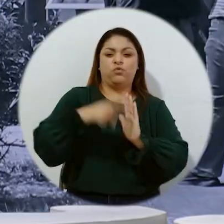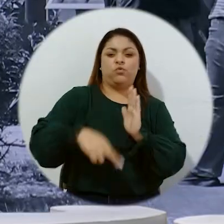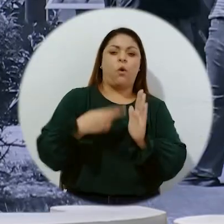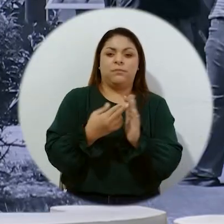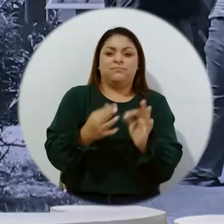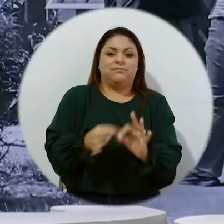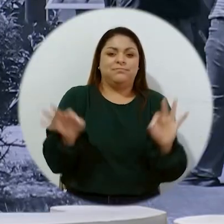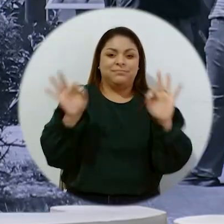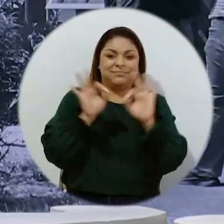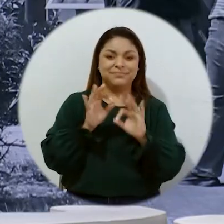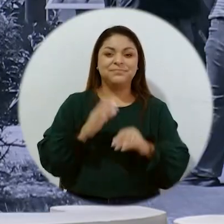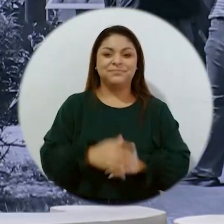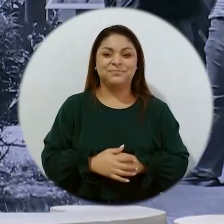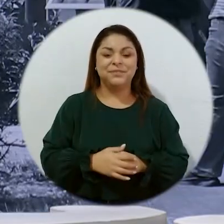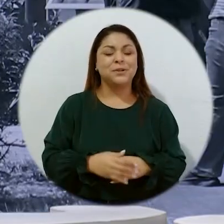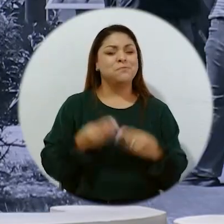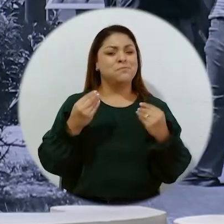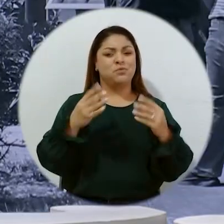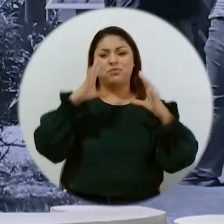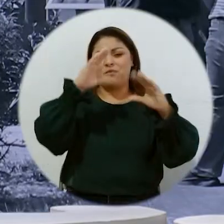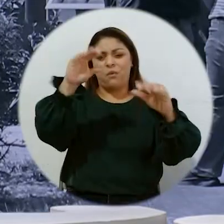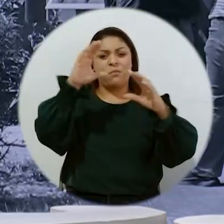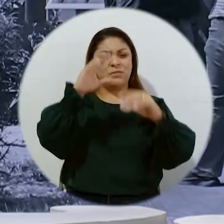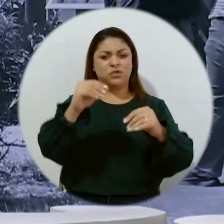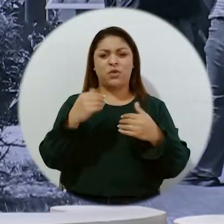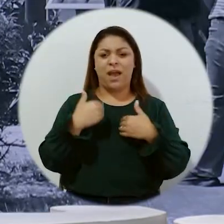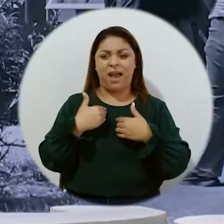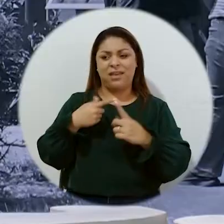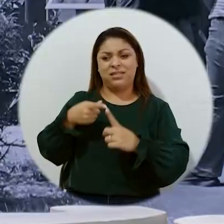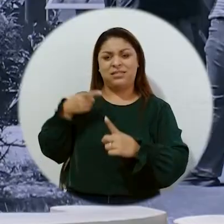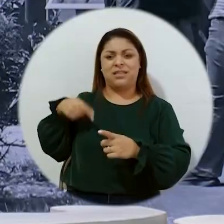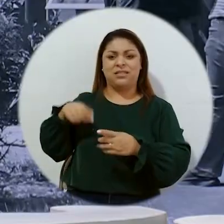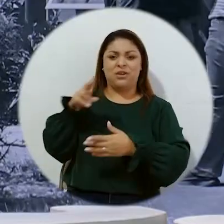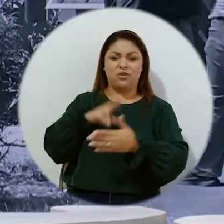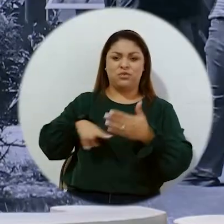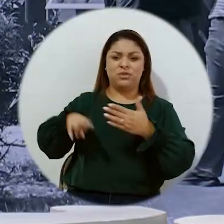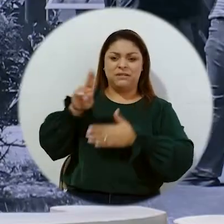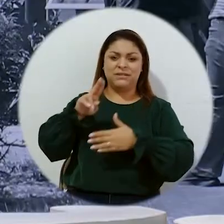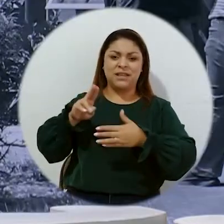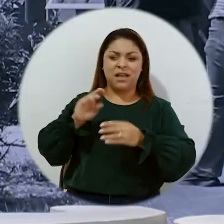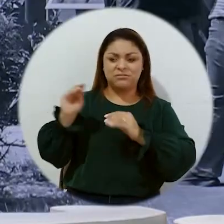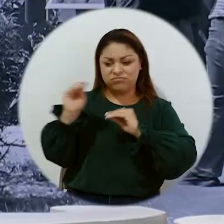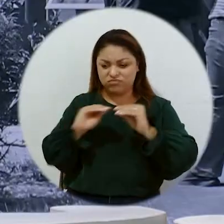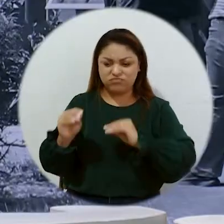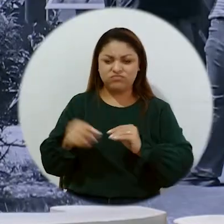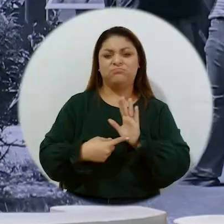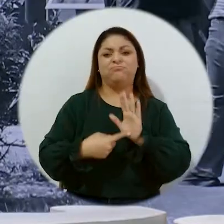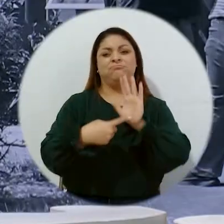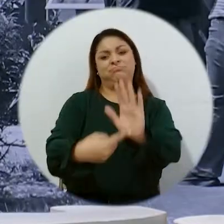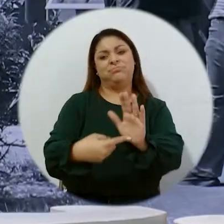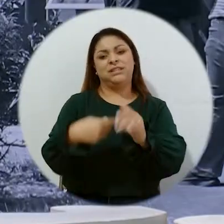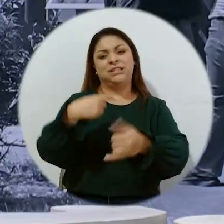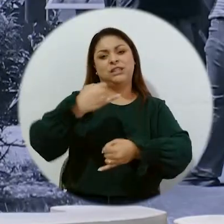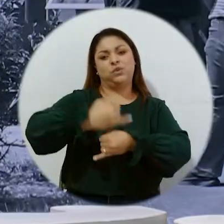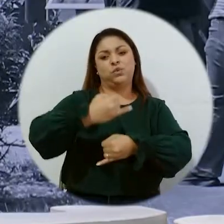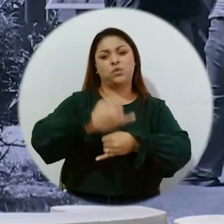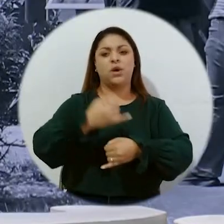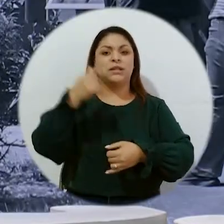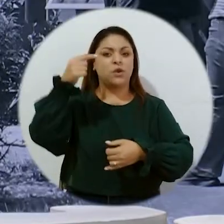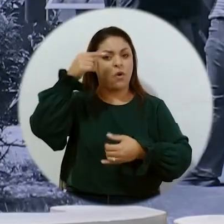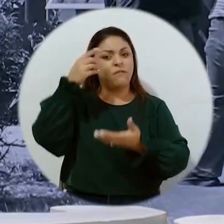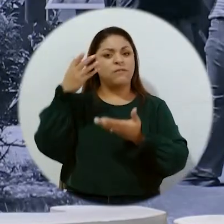rol protagónico, muchísima información generada precisamente, ¿verdad? Principalmente por las universidades públicas y las